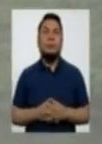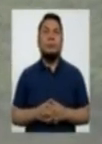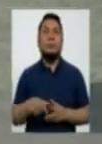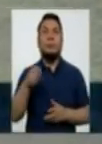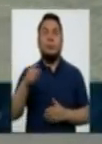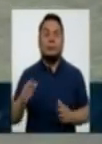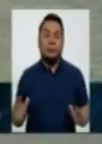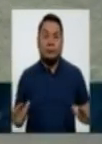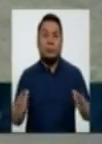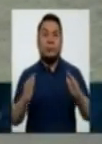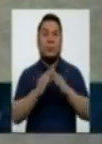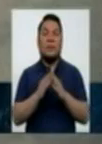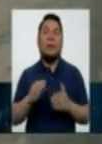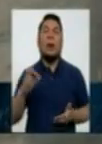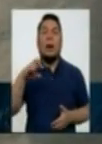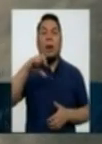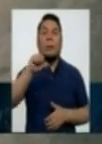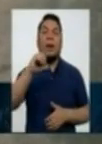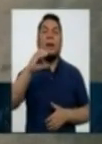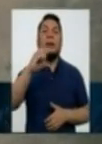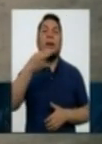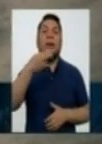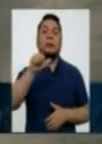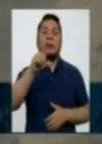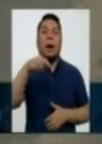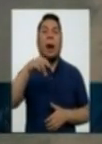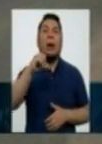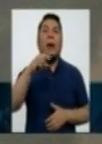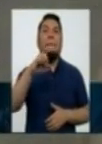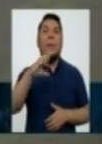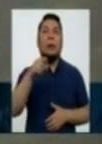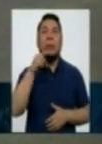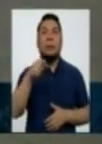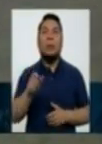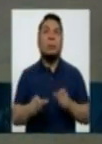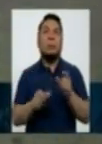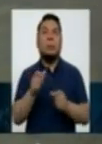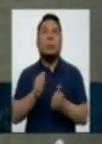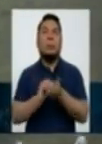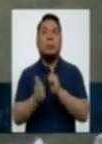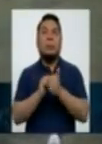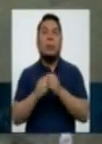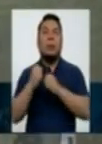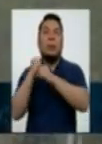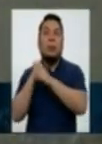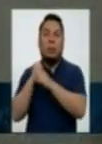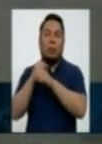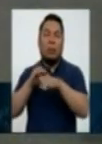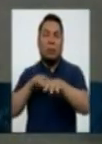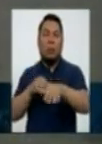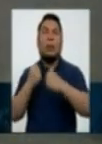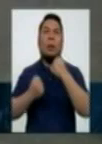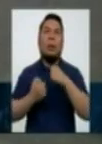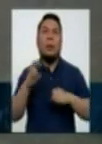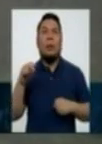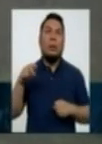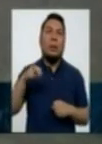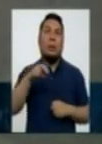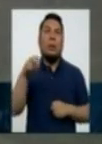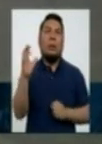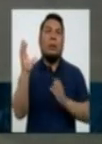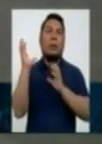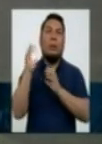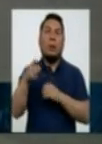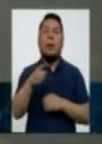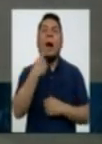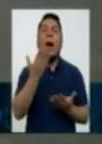Los cerros de Pachacamac fueron testigos del coraje mostrado por el team de veteranos de combate que fueron parte de la competencia